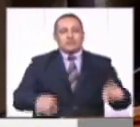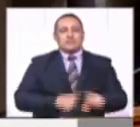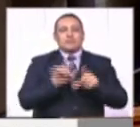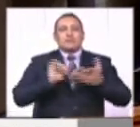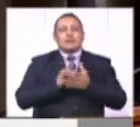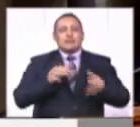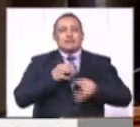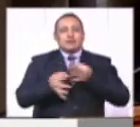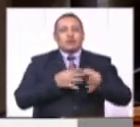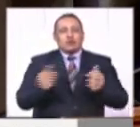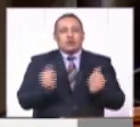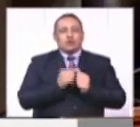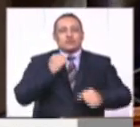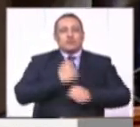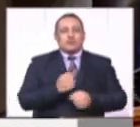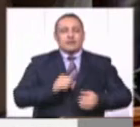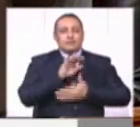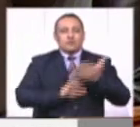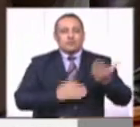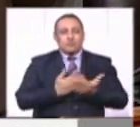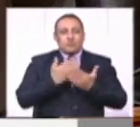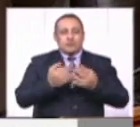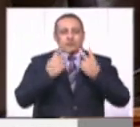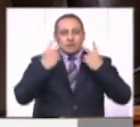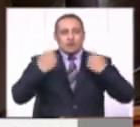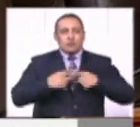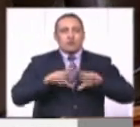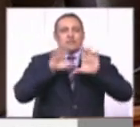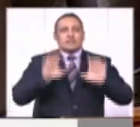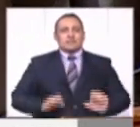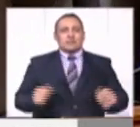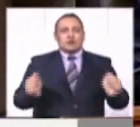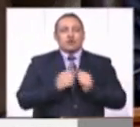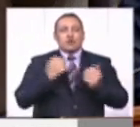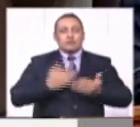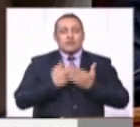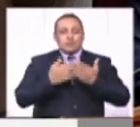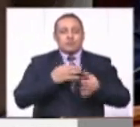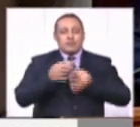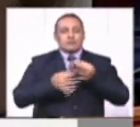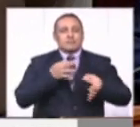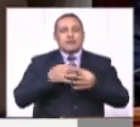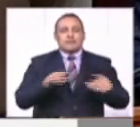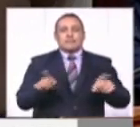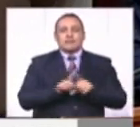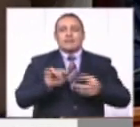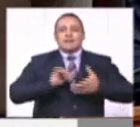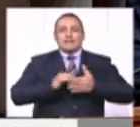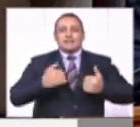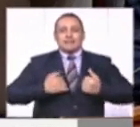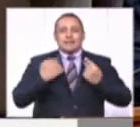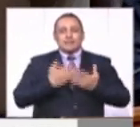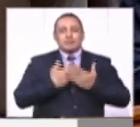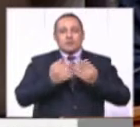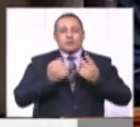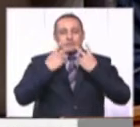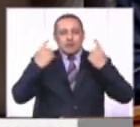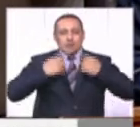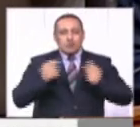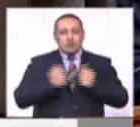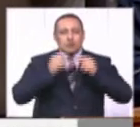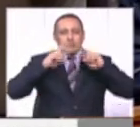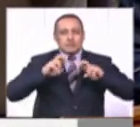dio cuenta de la elaboración del informe de determinación de hechos y la evaluación de la pertinencia de pruebas y o indicios en el cual se determinan los hechos de la